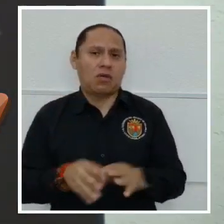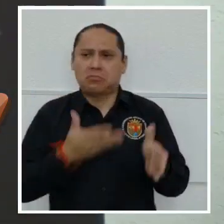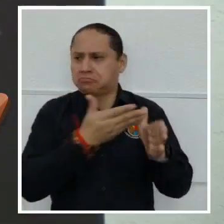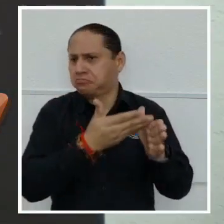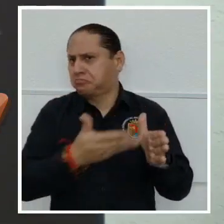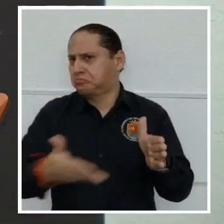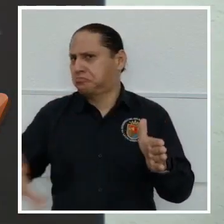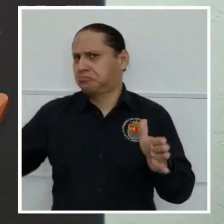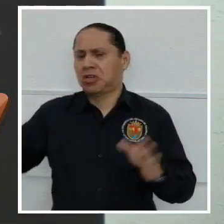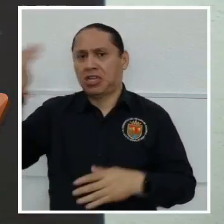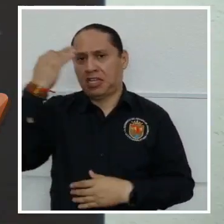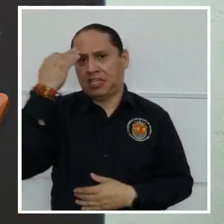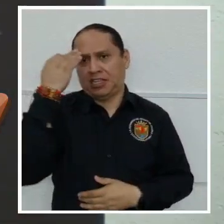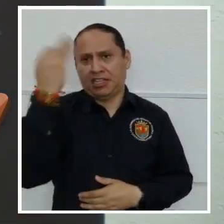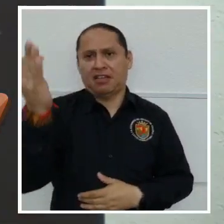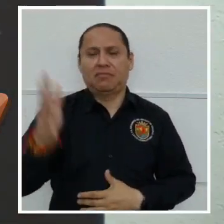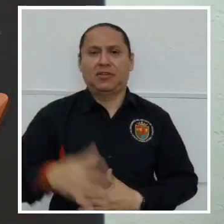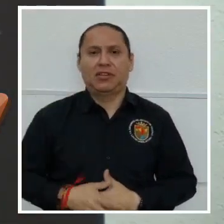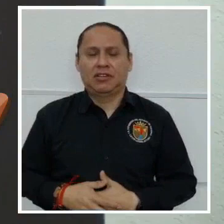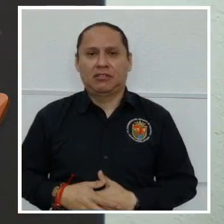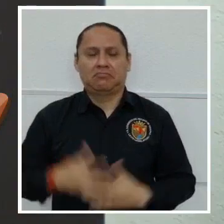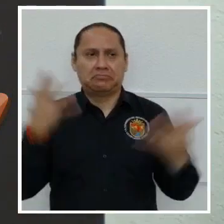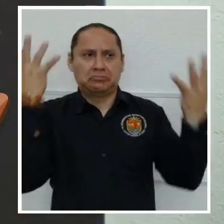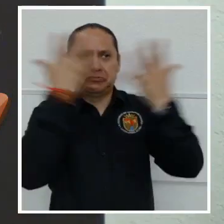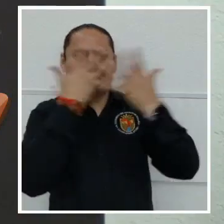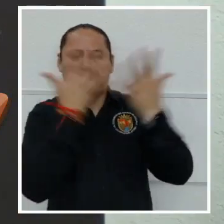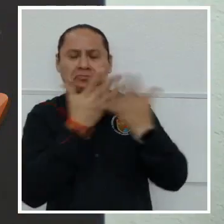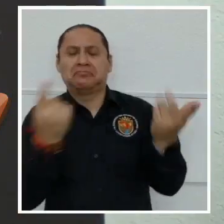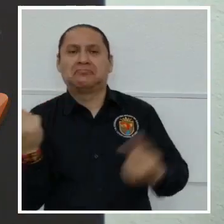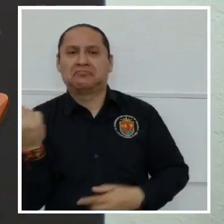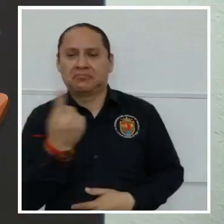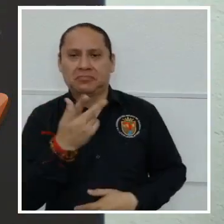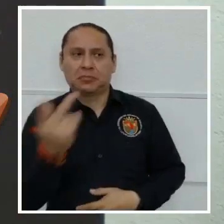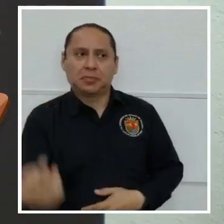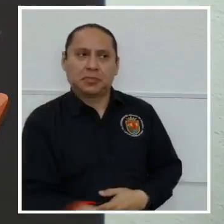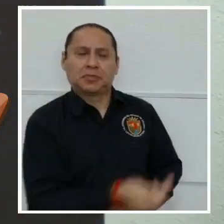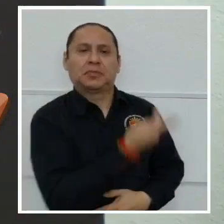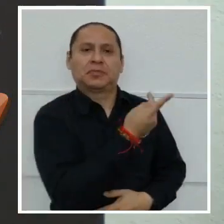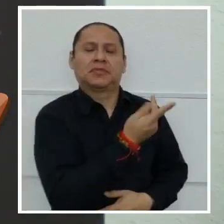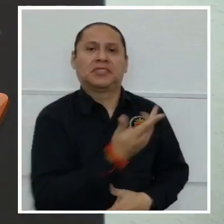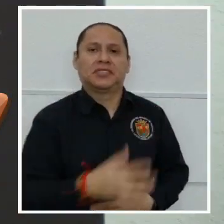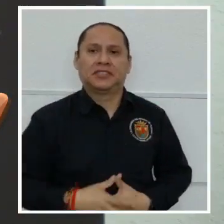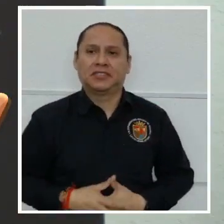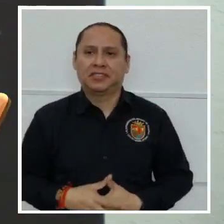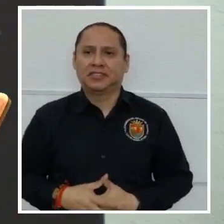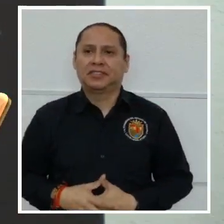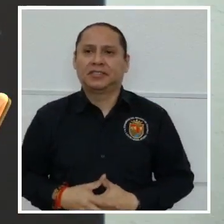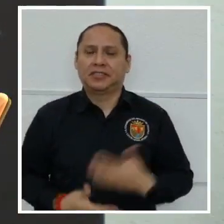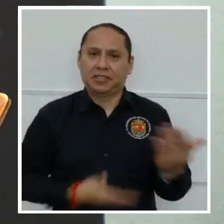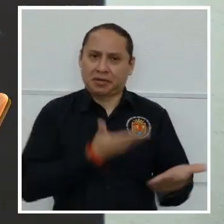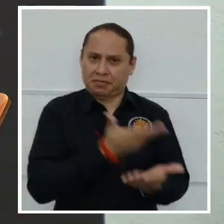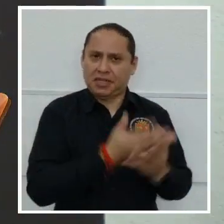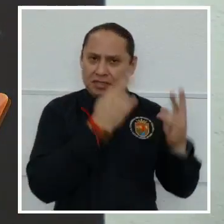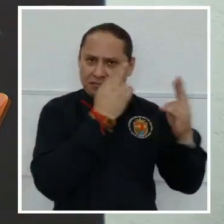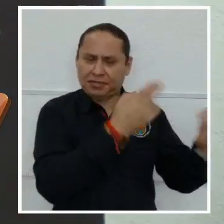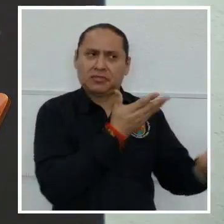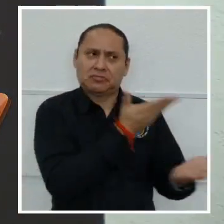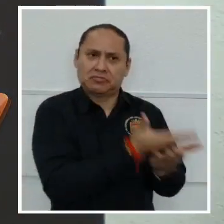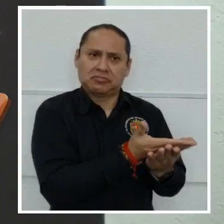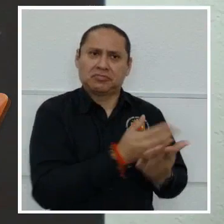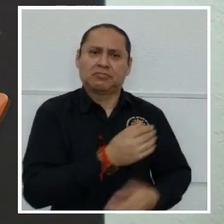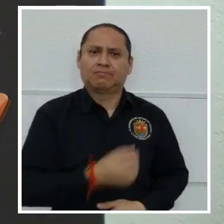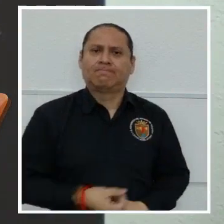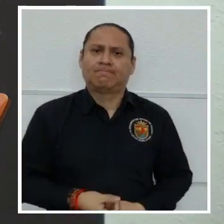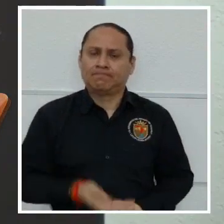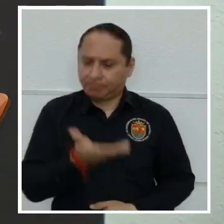límite hay una confusión entonces y yo momentáneamente olvidé los términos aquí que pido respetuosamente